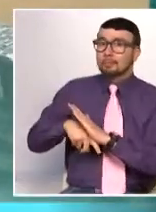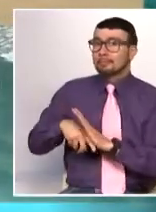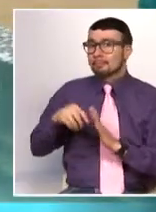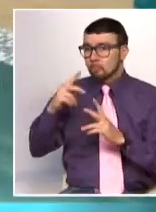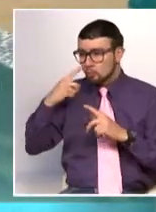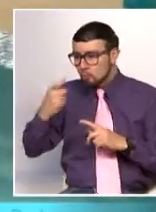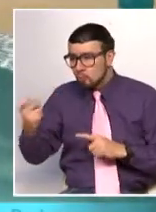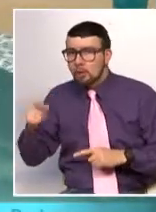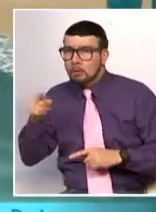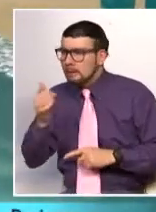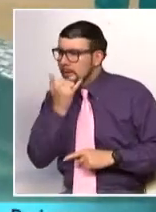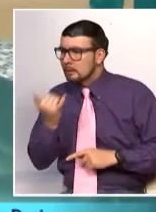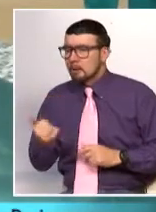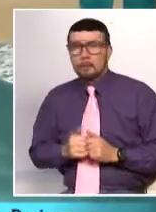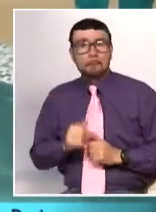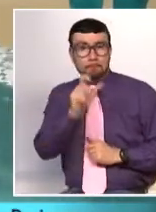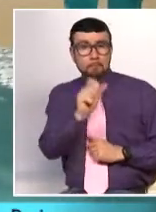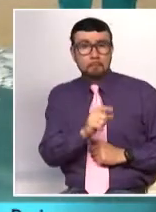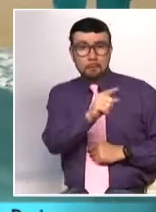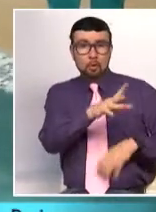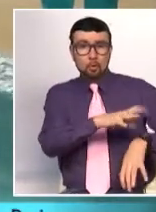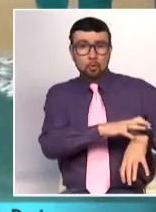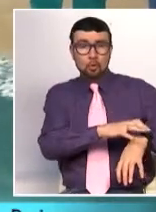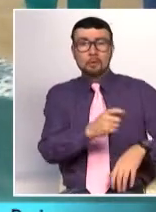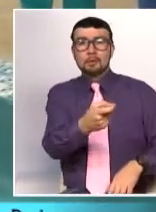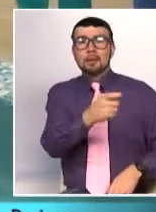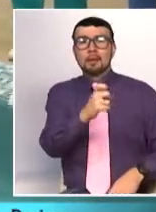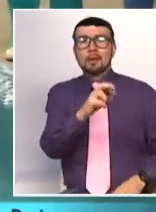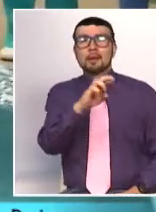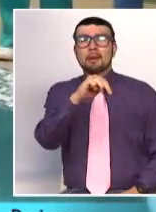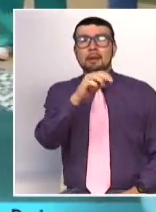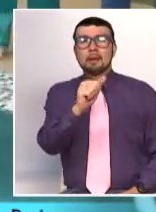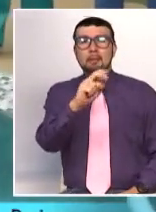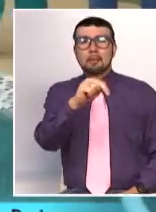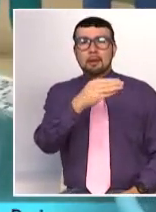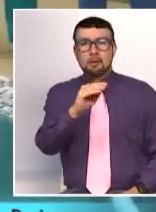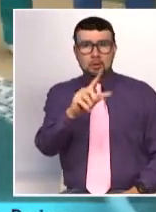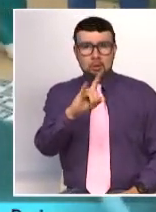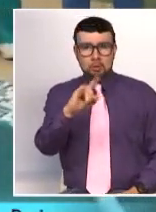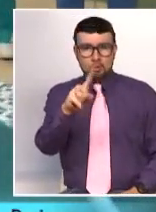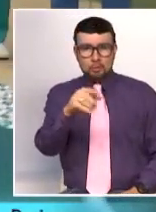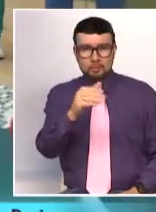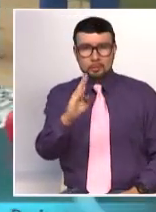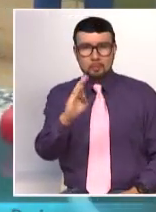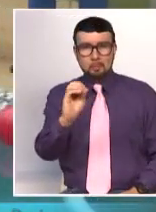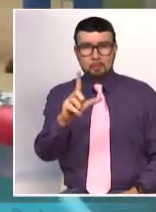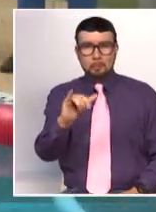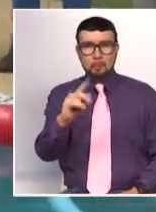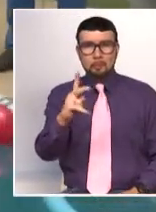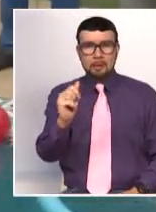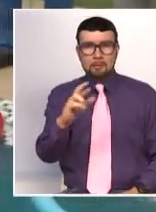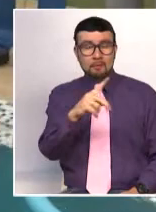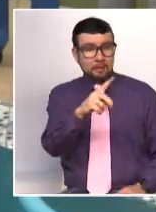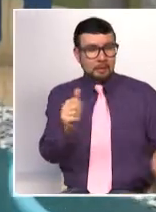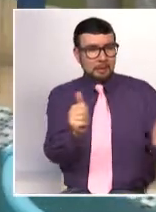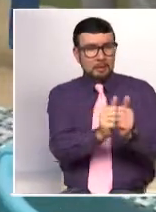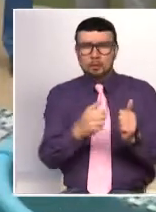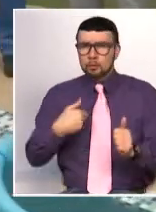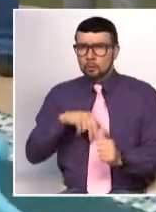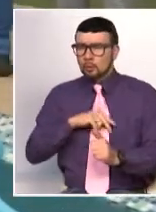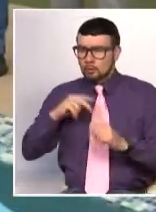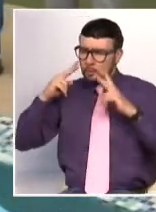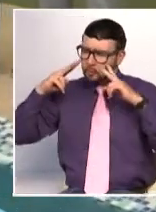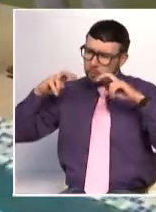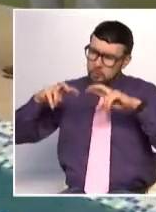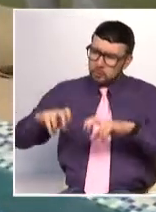que también nos apoyan la consulta en anserma caldas y manizales y acá en dosquebradas somos muy enfáticos en el